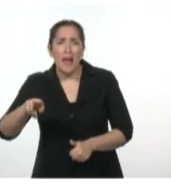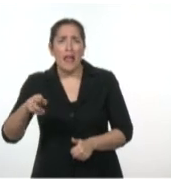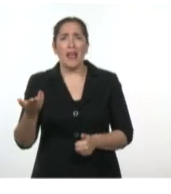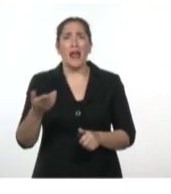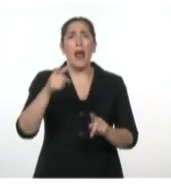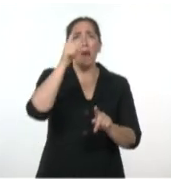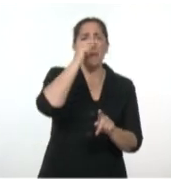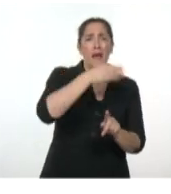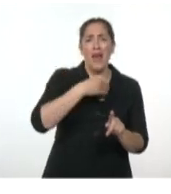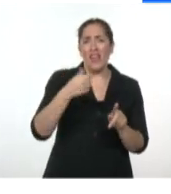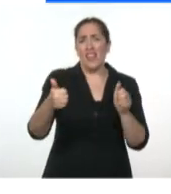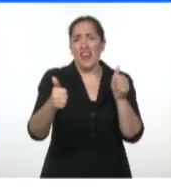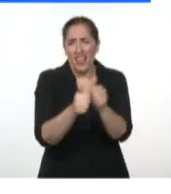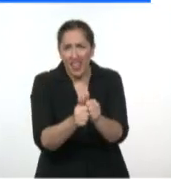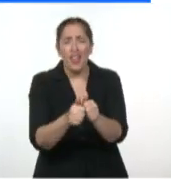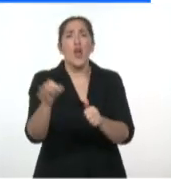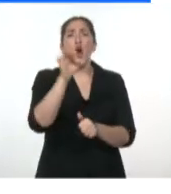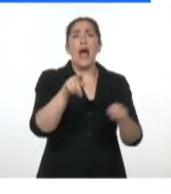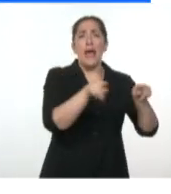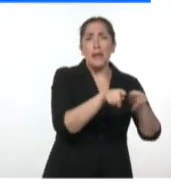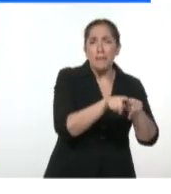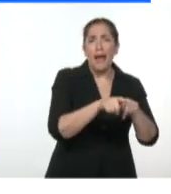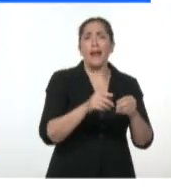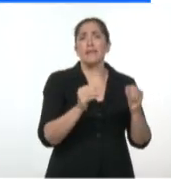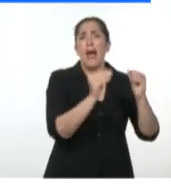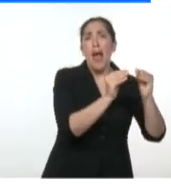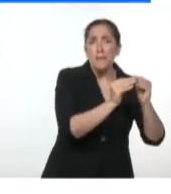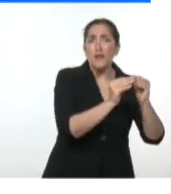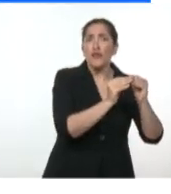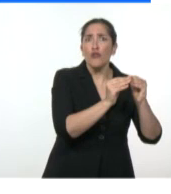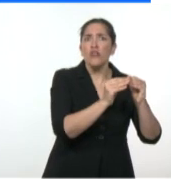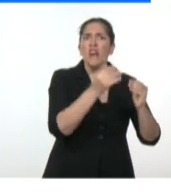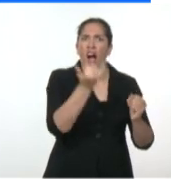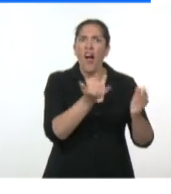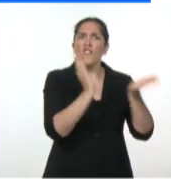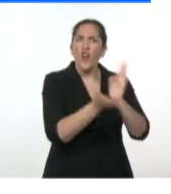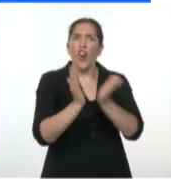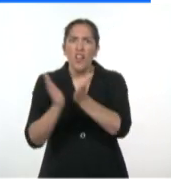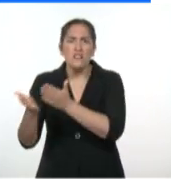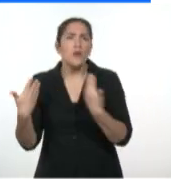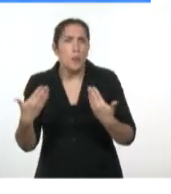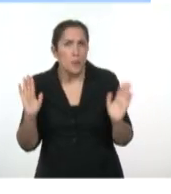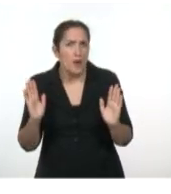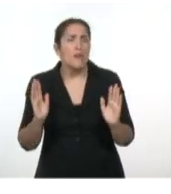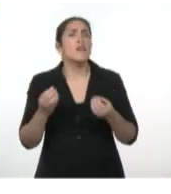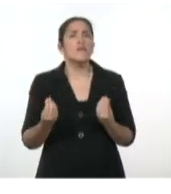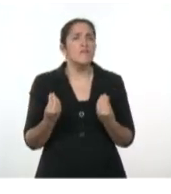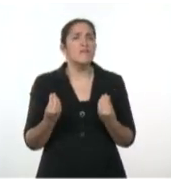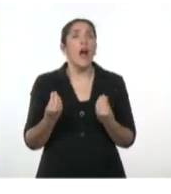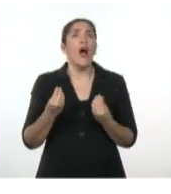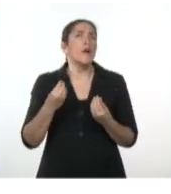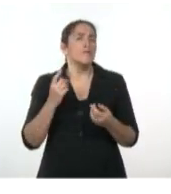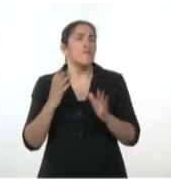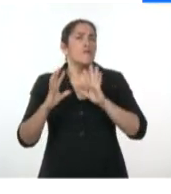padres e hijas, entre hermanos y hermanas, entre amigos y amigas. La violencia puede estar relacionada directamente con las relaciones